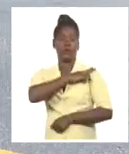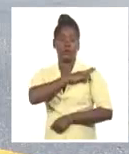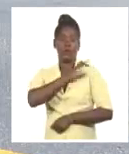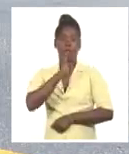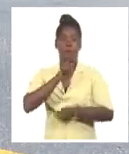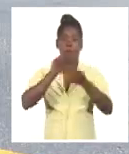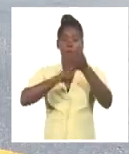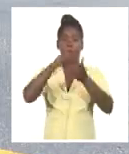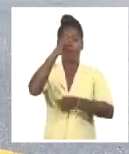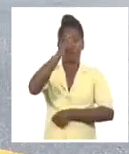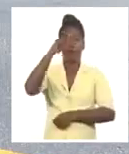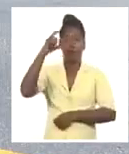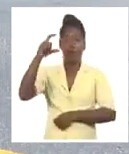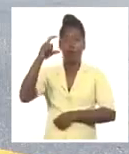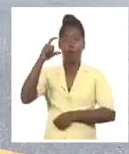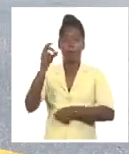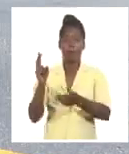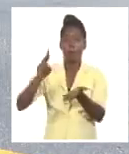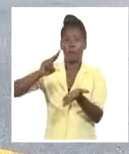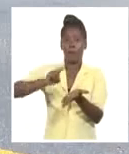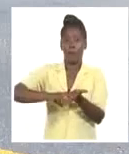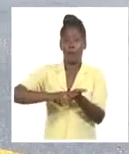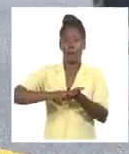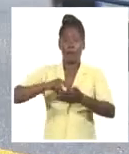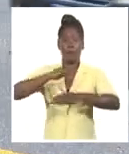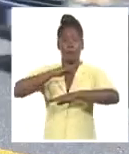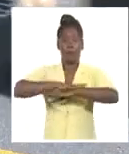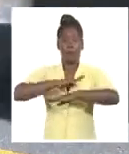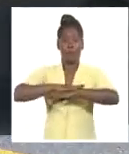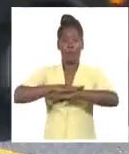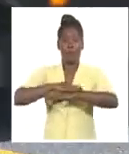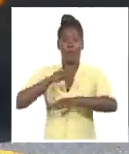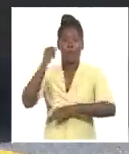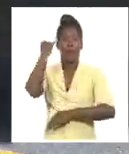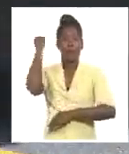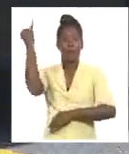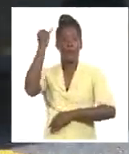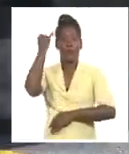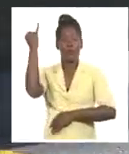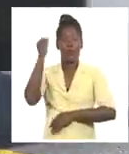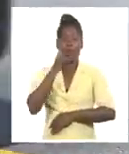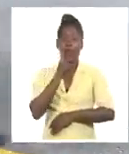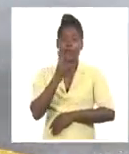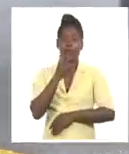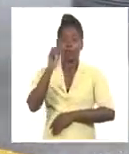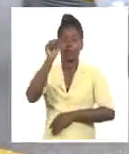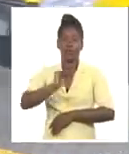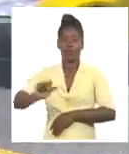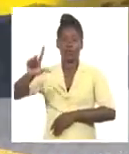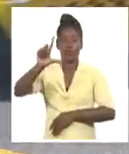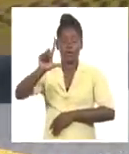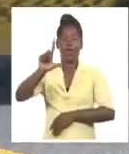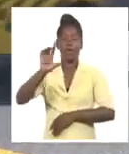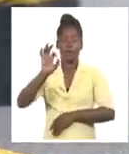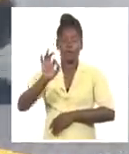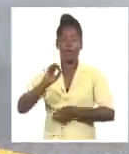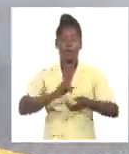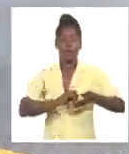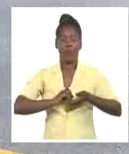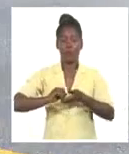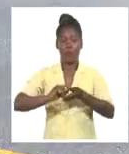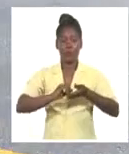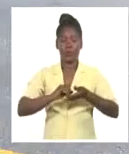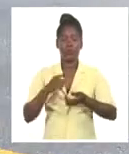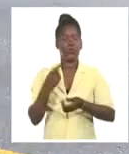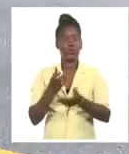del Partido y miembro de su departamento ideológico para la atención al sector social, Jorge Luis Broche Lorenzo.